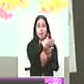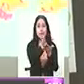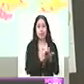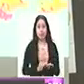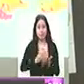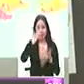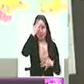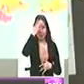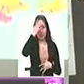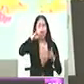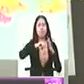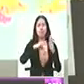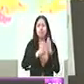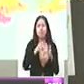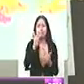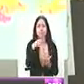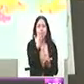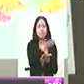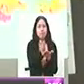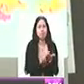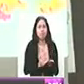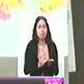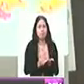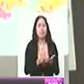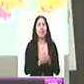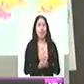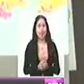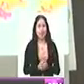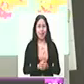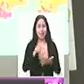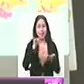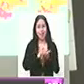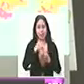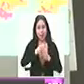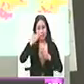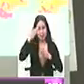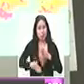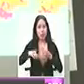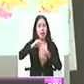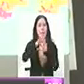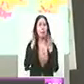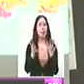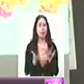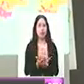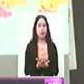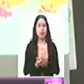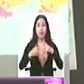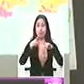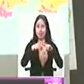de la enfermedad prácticamente se diría que la pandemia estaría controlada.